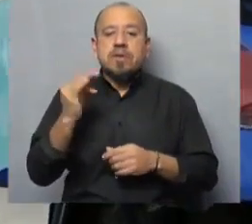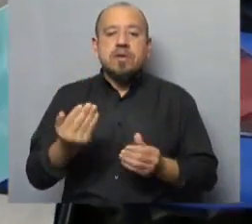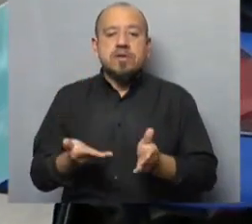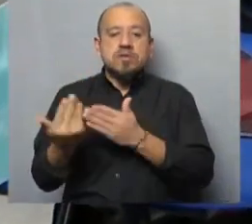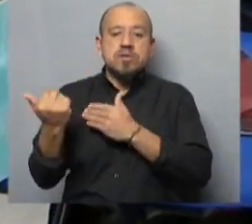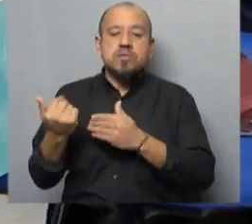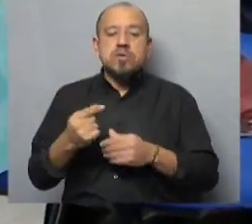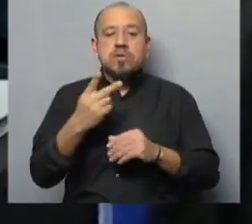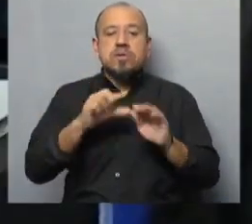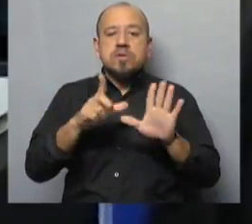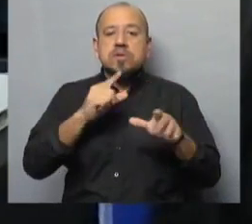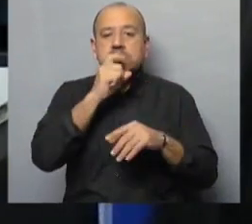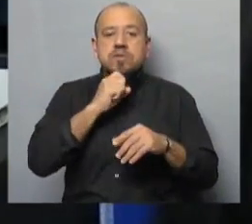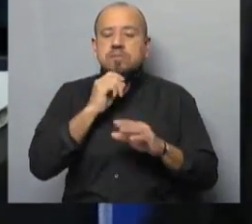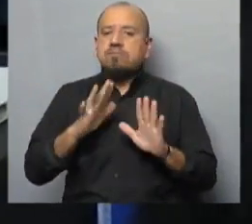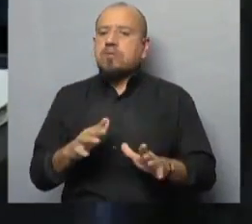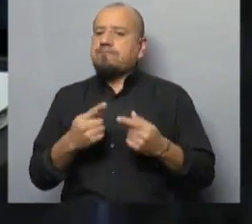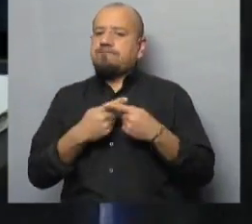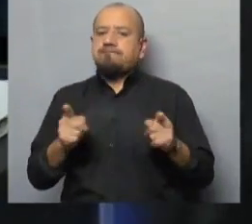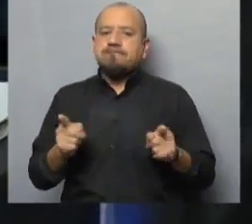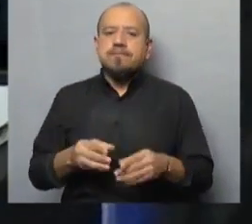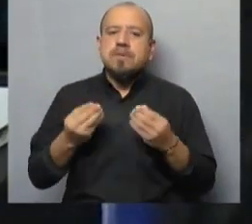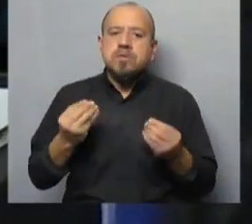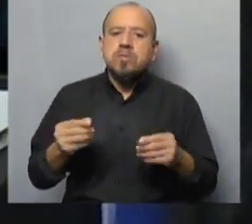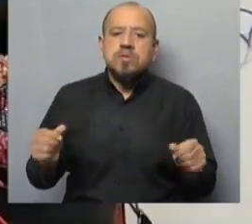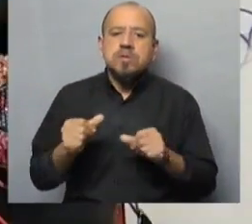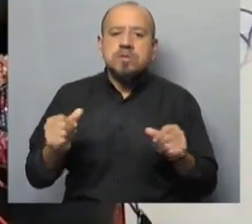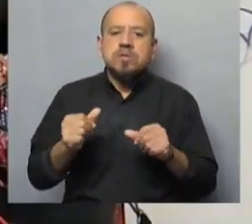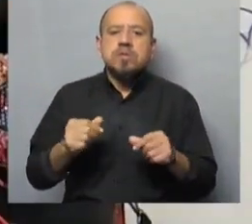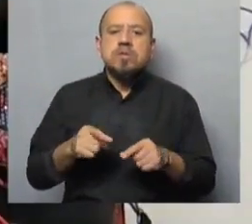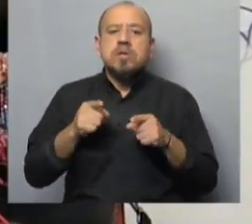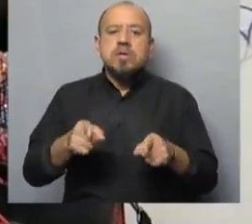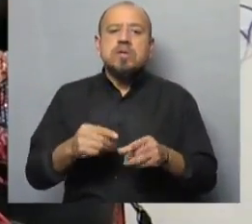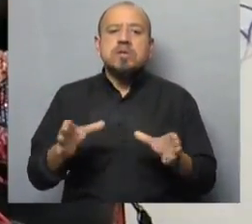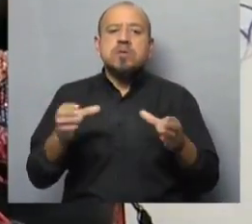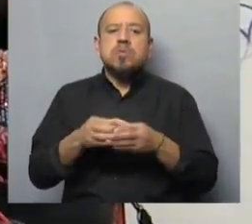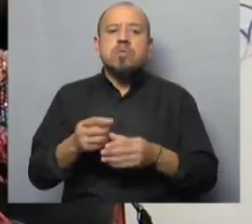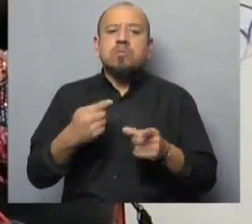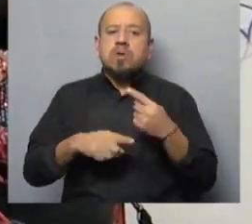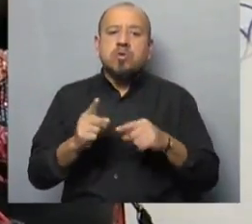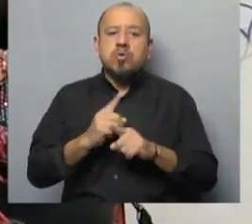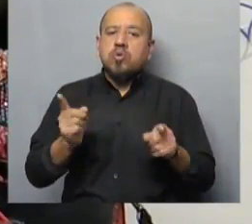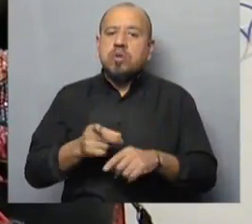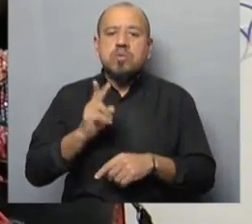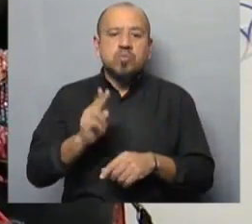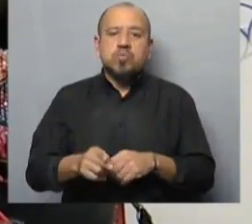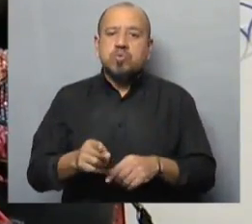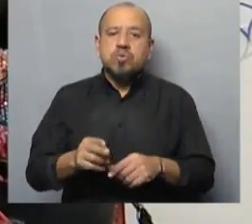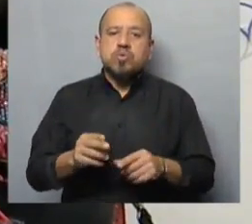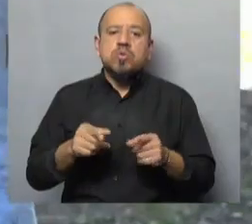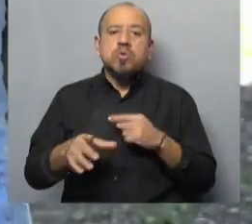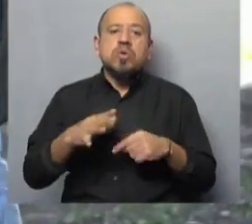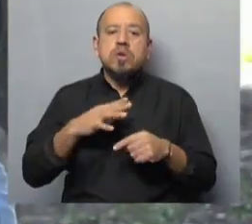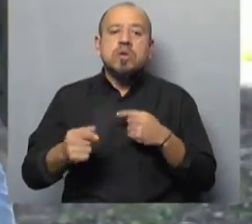contra artículos de la lucha por diferencias en cómo se tomaban definiciones en ese grupo pero no renunció a la inter social la que